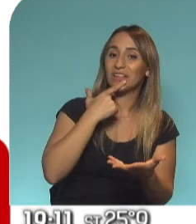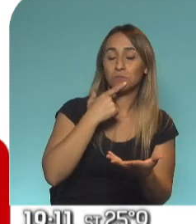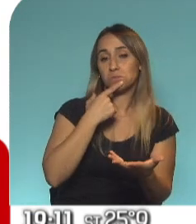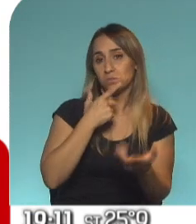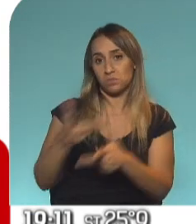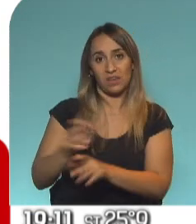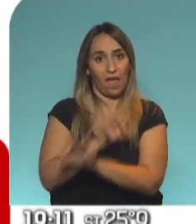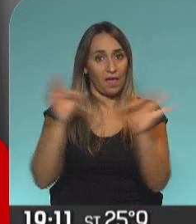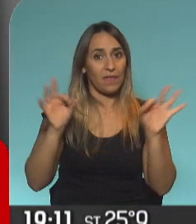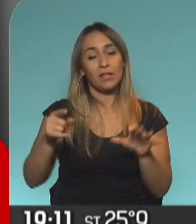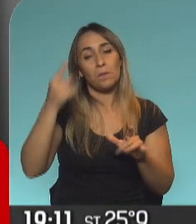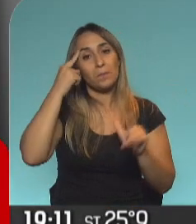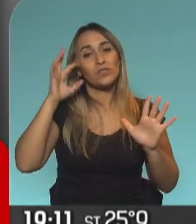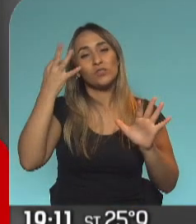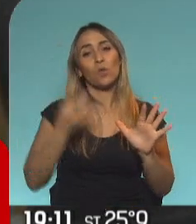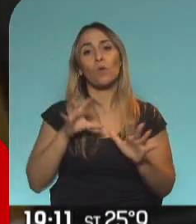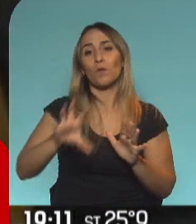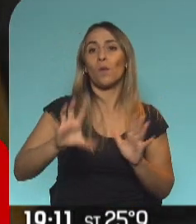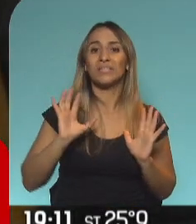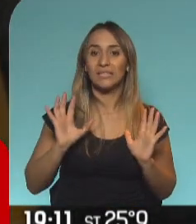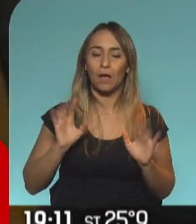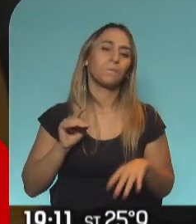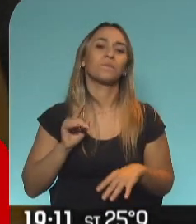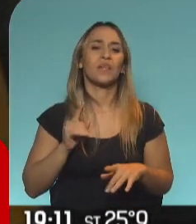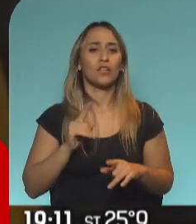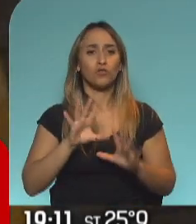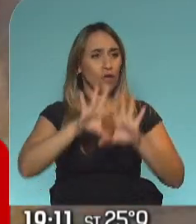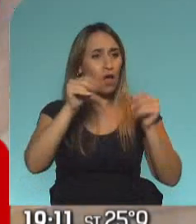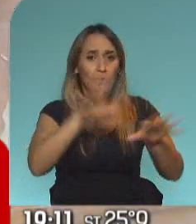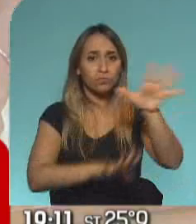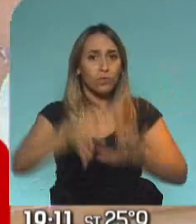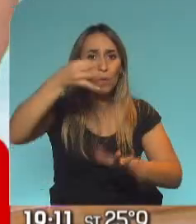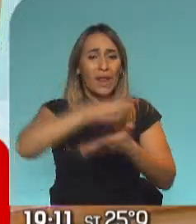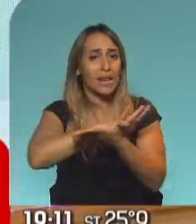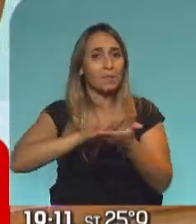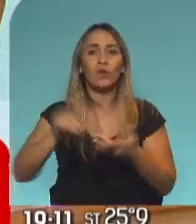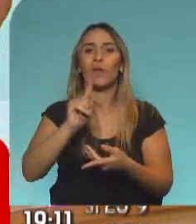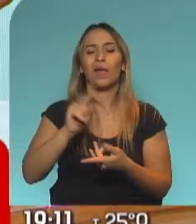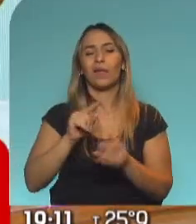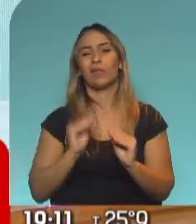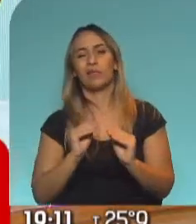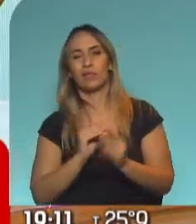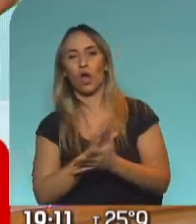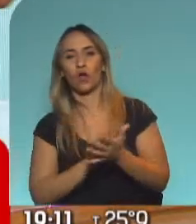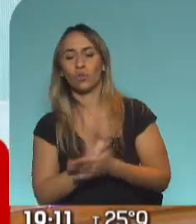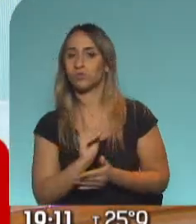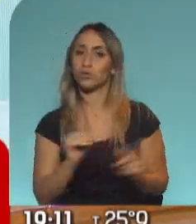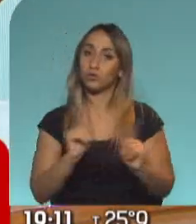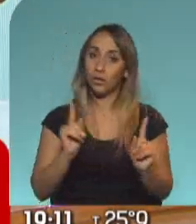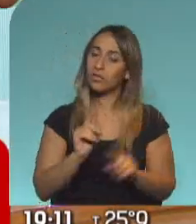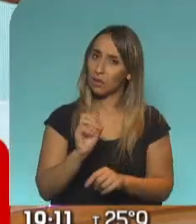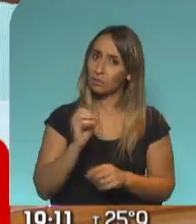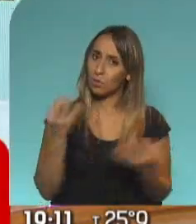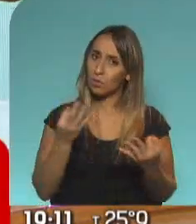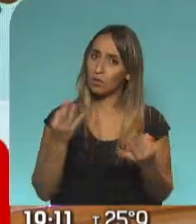hoy en una entrevista. Es todo por derecha. No es nada trucho, dice textualmente el editor. Me parece que está bueno aclarar, mencionás